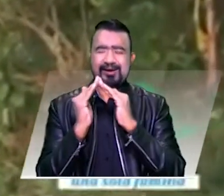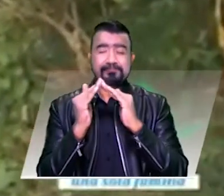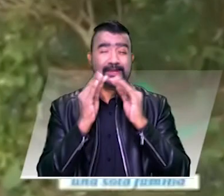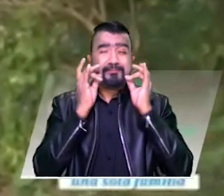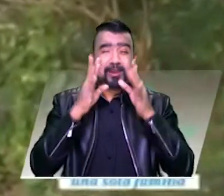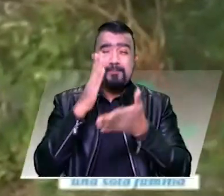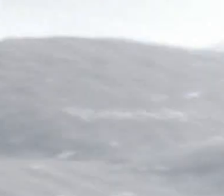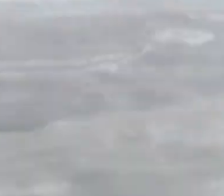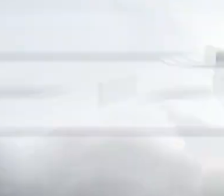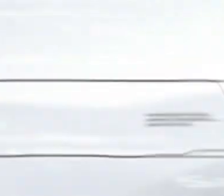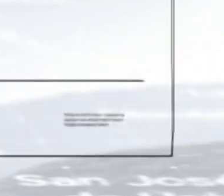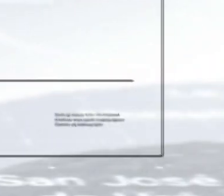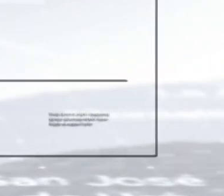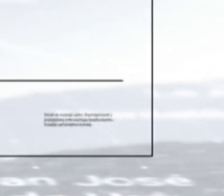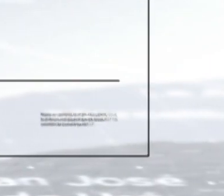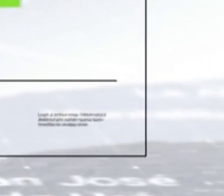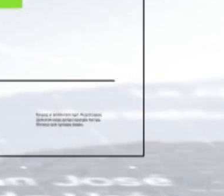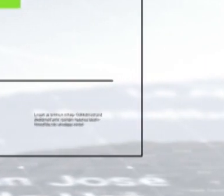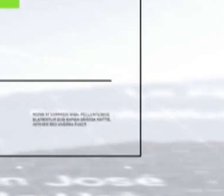antioqueños